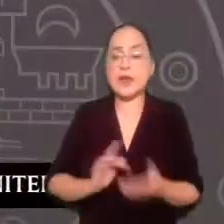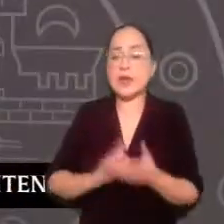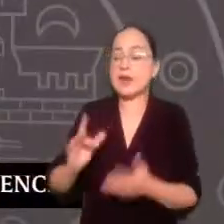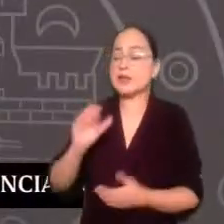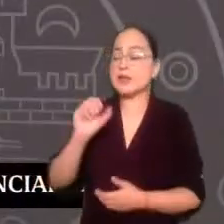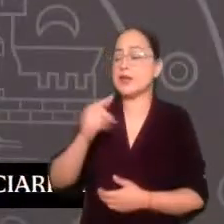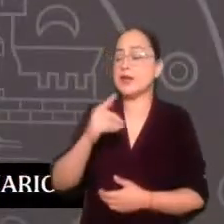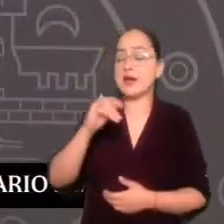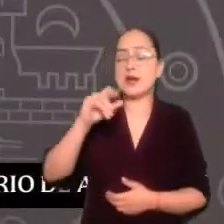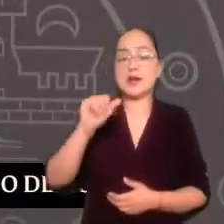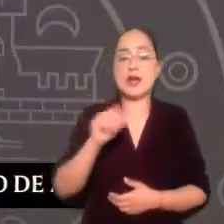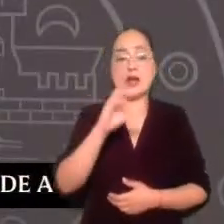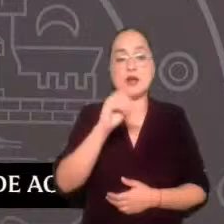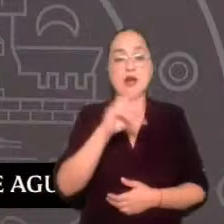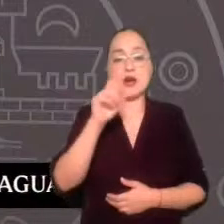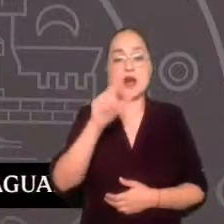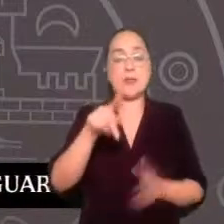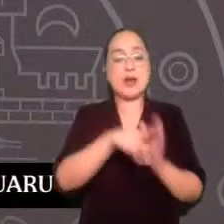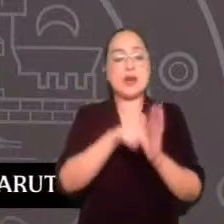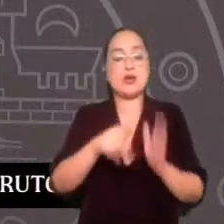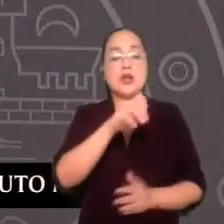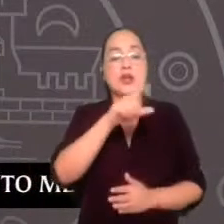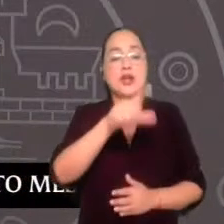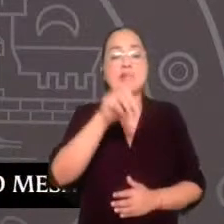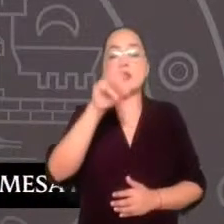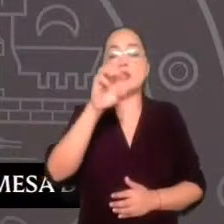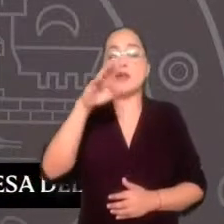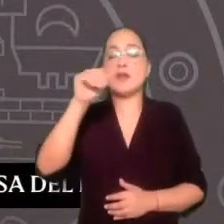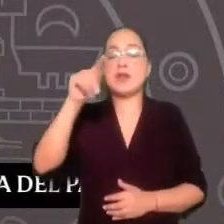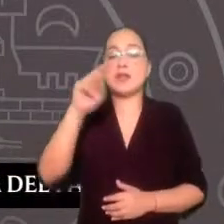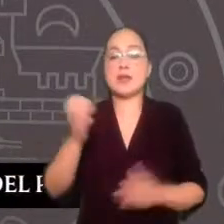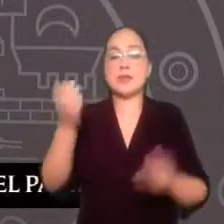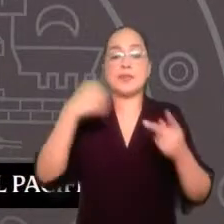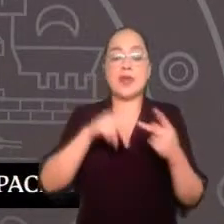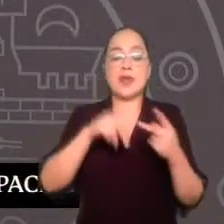Corral, del Debate. Después Karen Bravo, Noroeste.